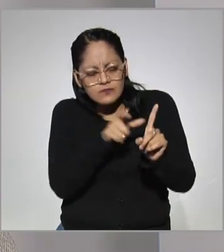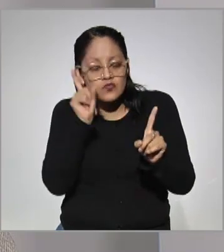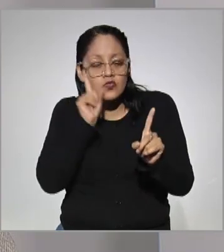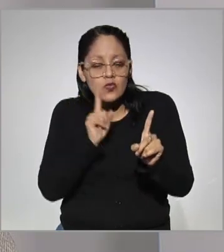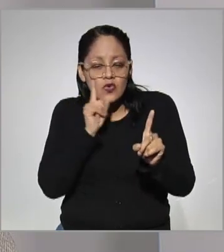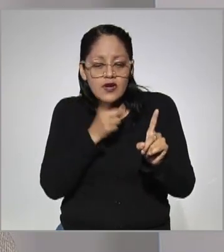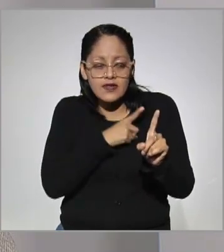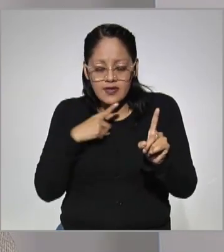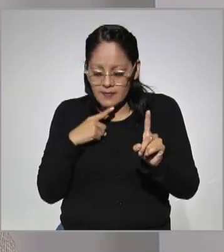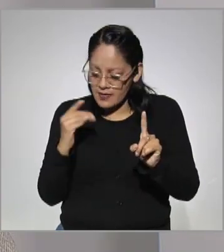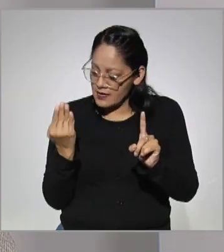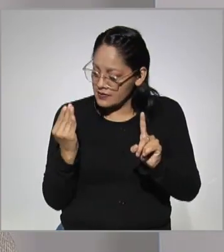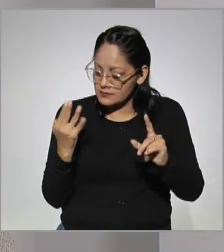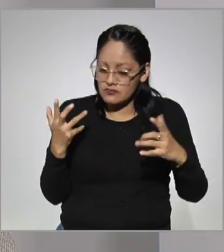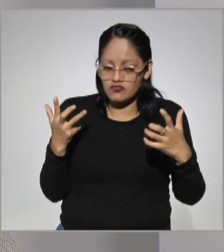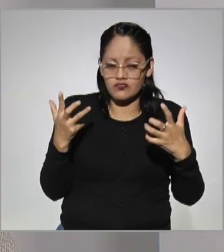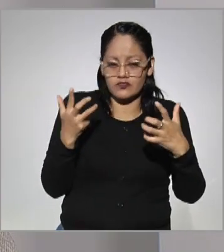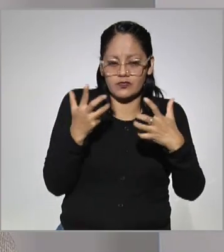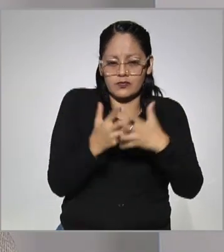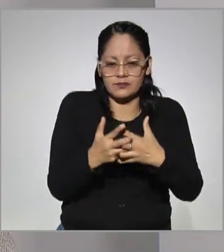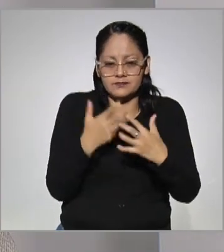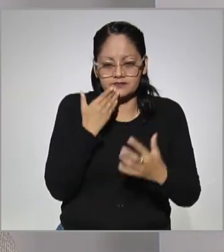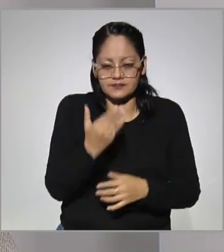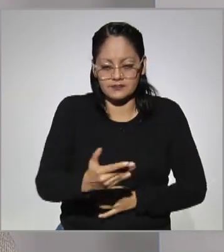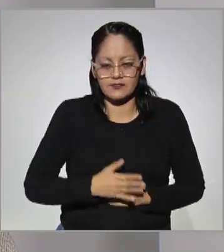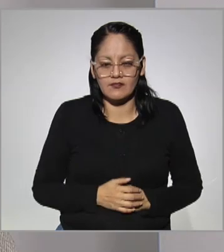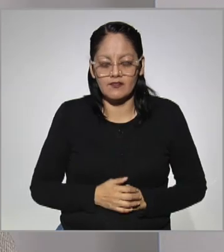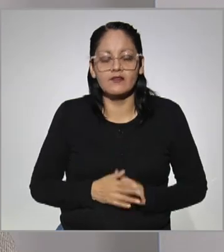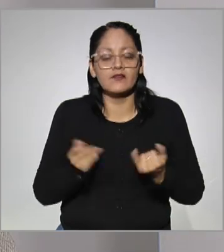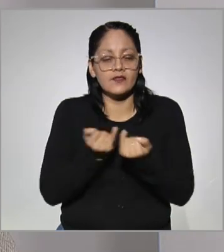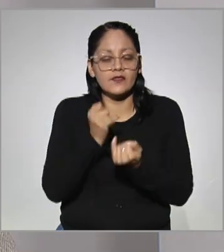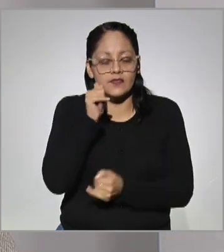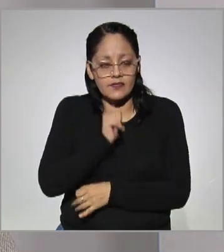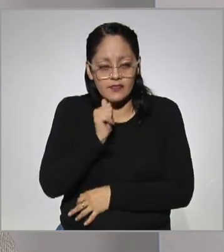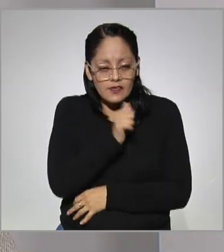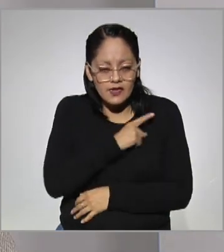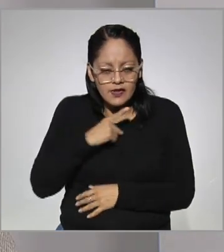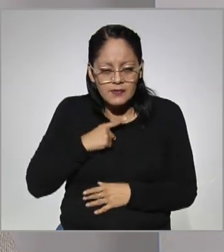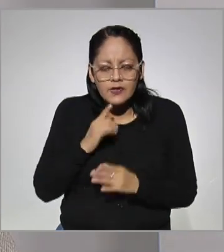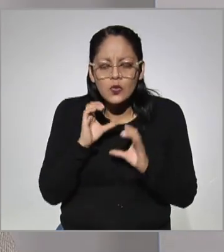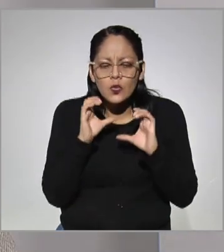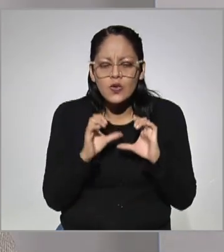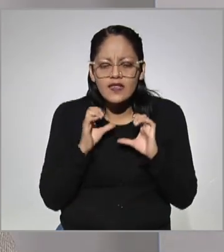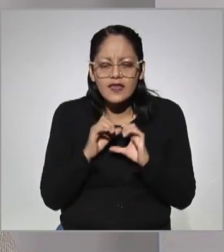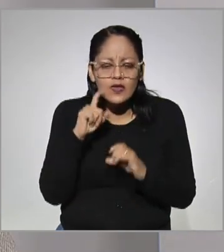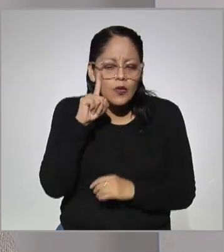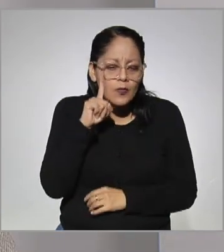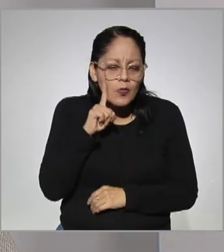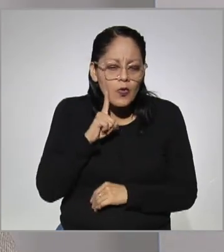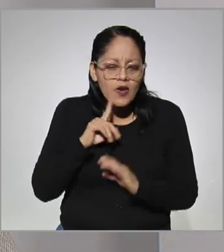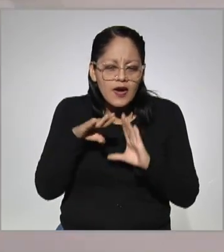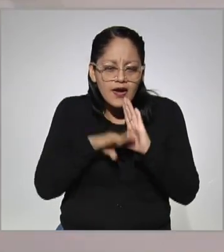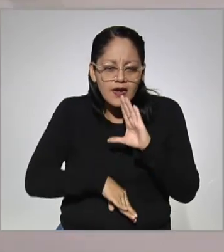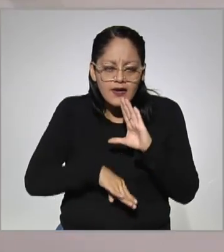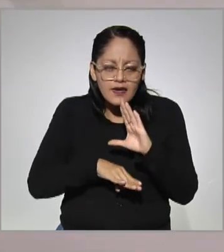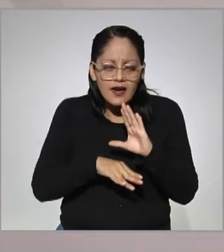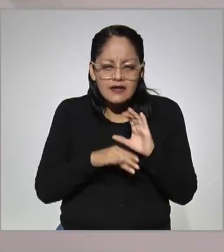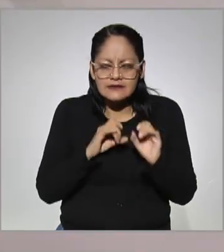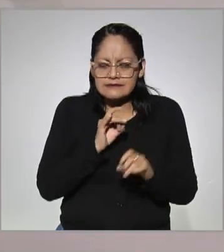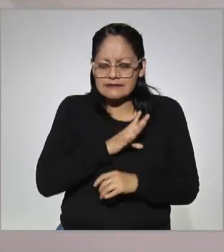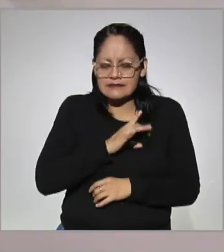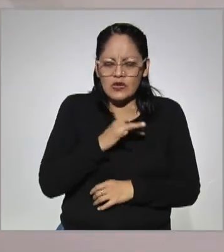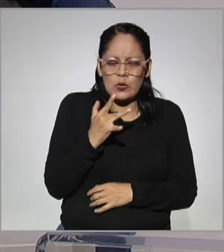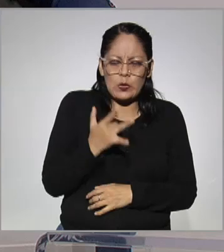que elegir el tamaño adecuado y siempre hacerlo de una manera muy sutil, ¿no? Las mujeres iban como con mucho miedo de, es que